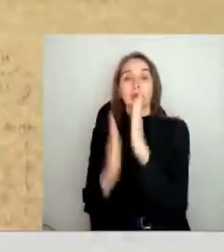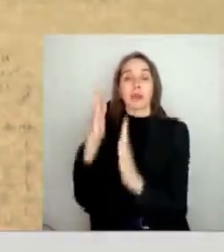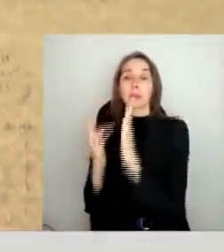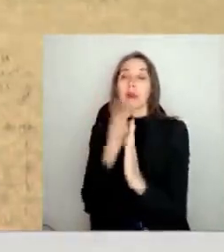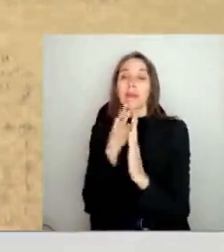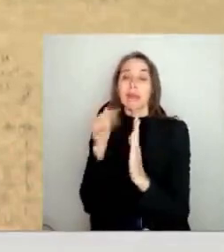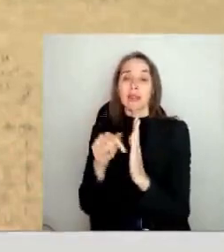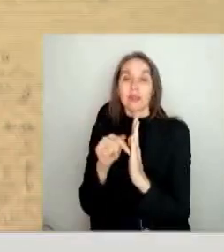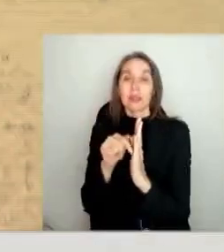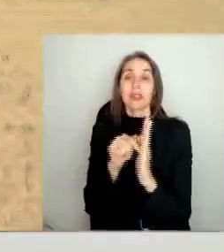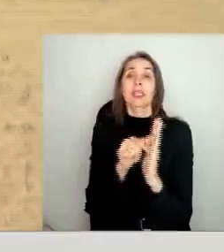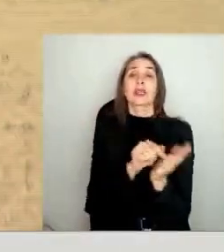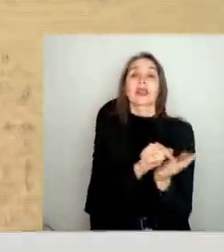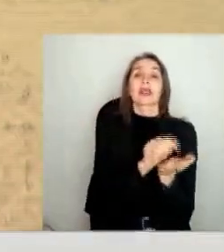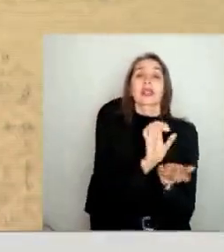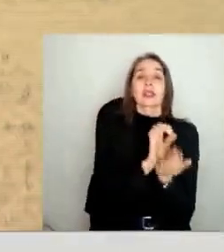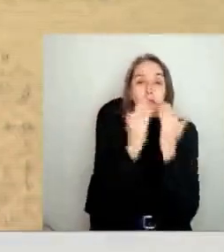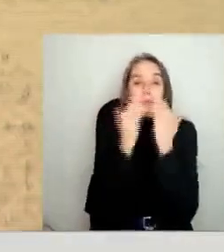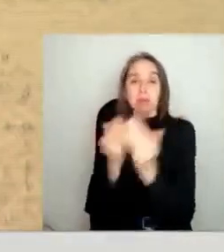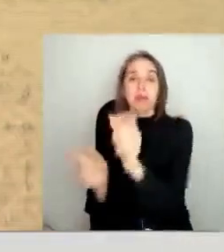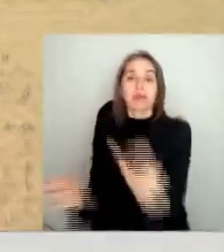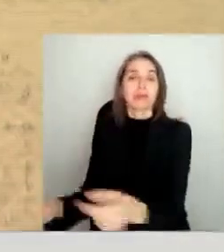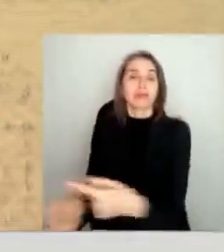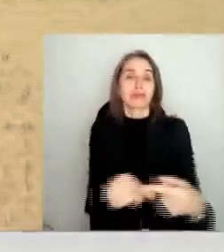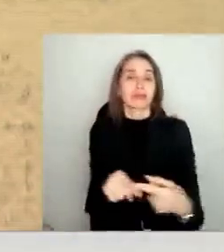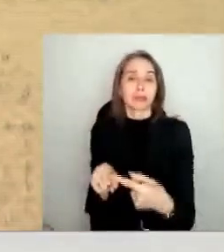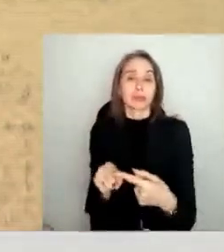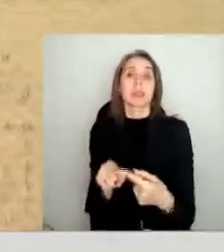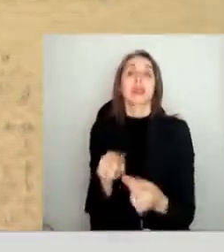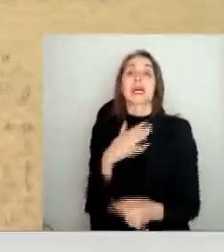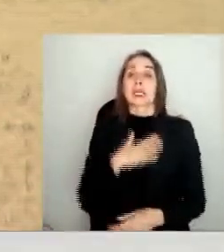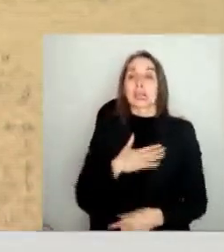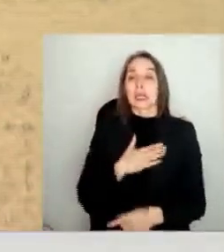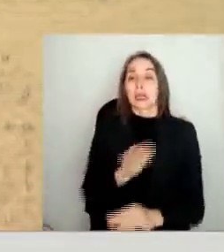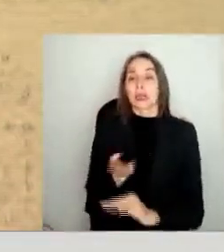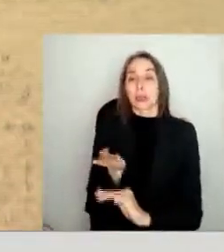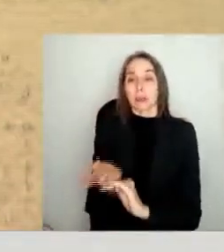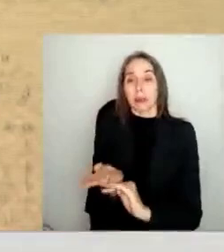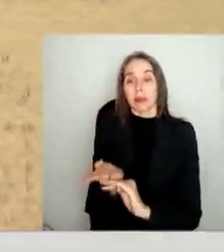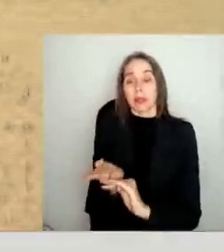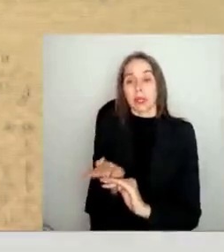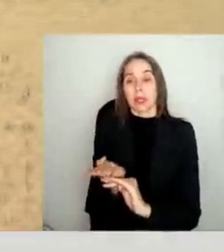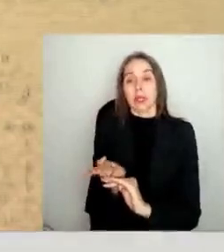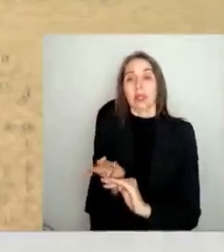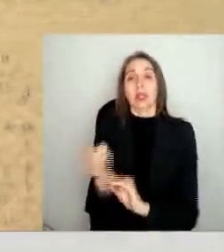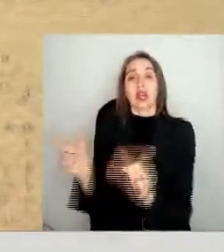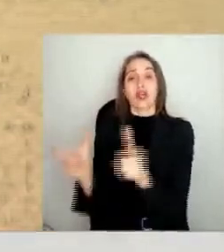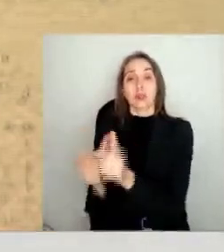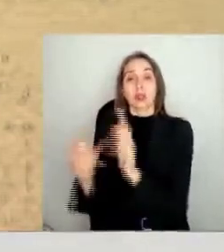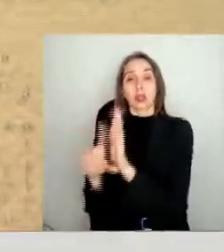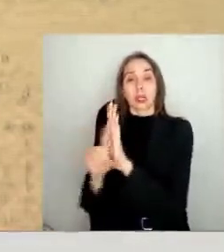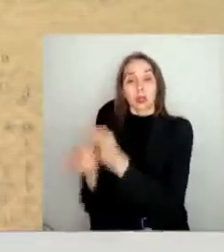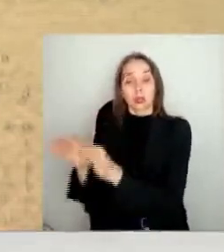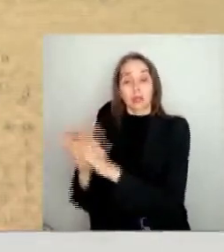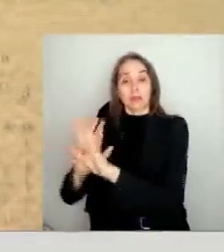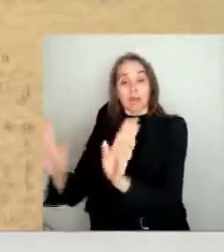sociales por lo demás quisiera solicitar pueda ser enviado desde la comisión de Constitución a la comisión